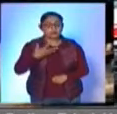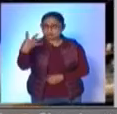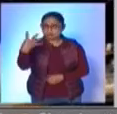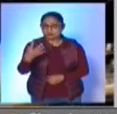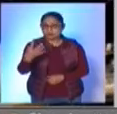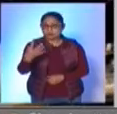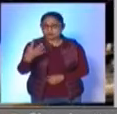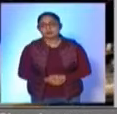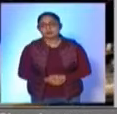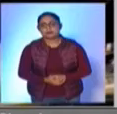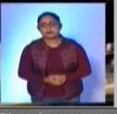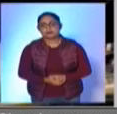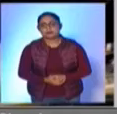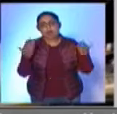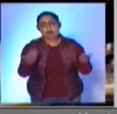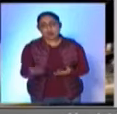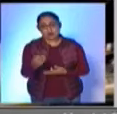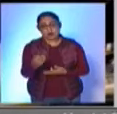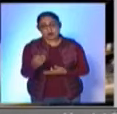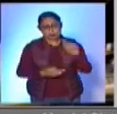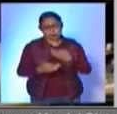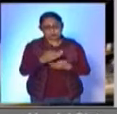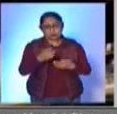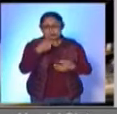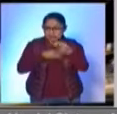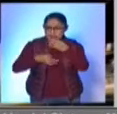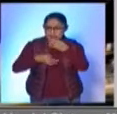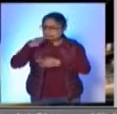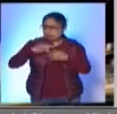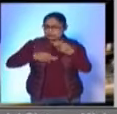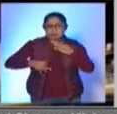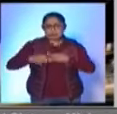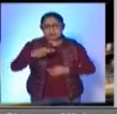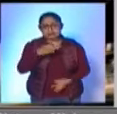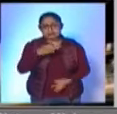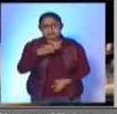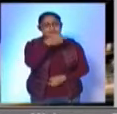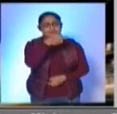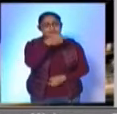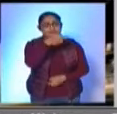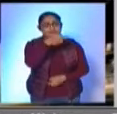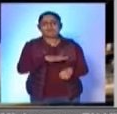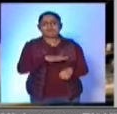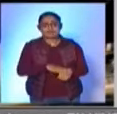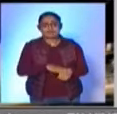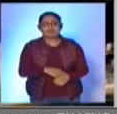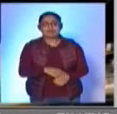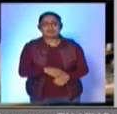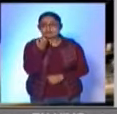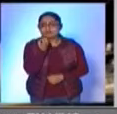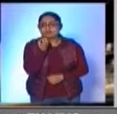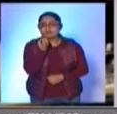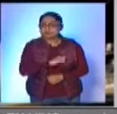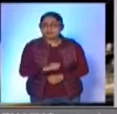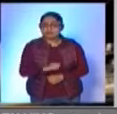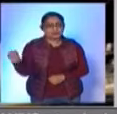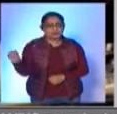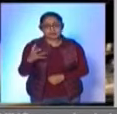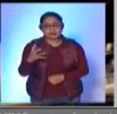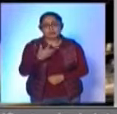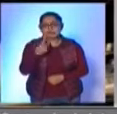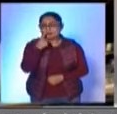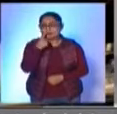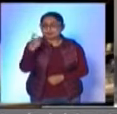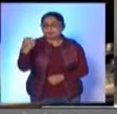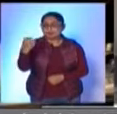Ahora todos los indicadores nos anuncian una eminente llegada al semáforo